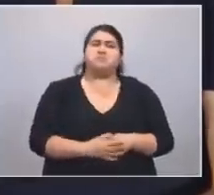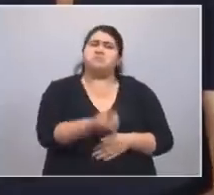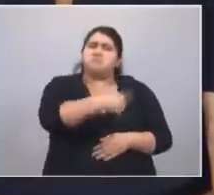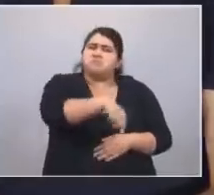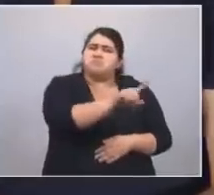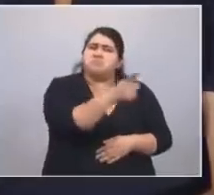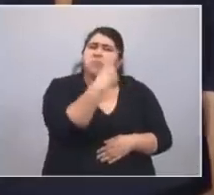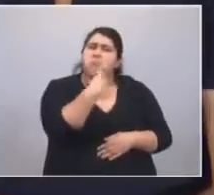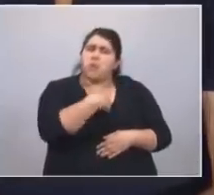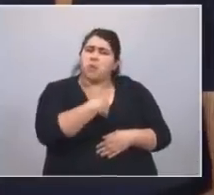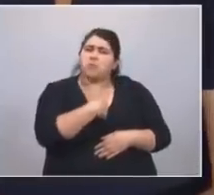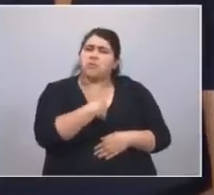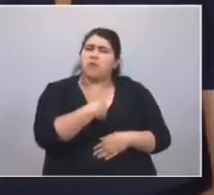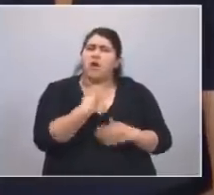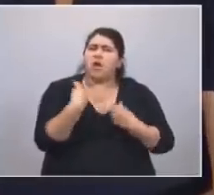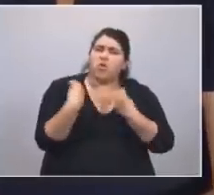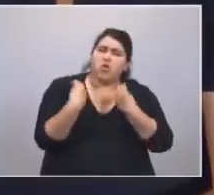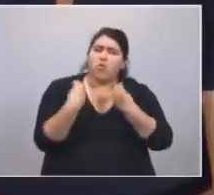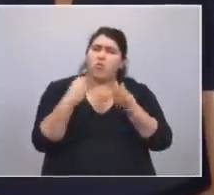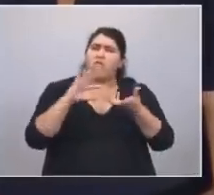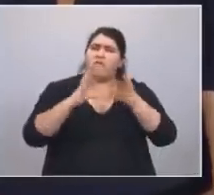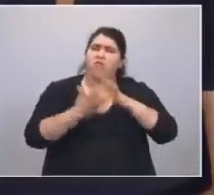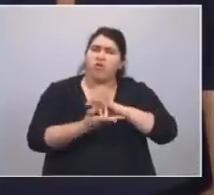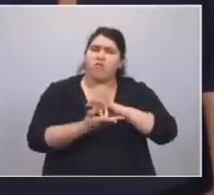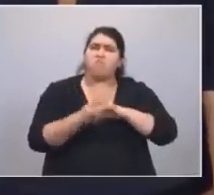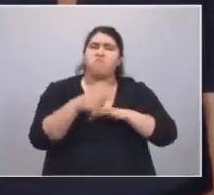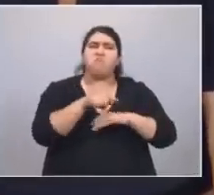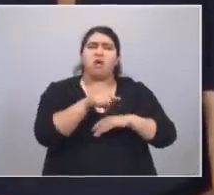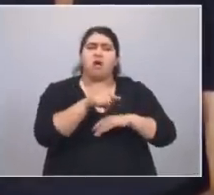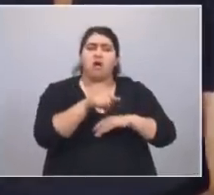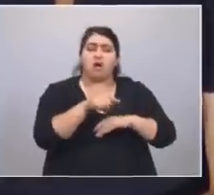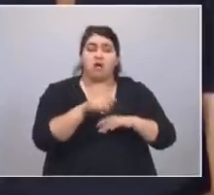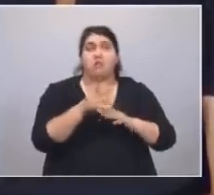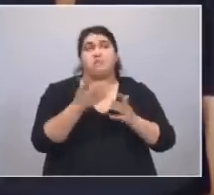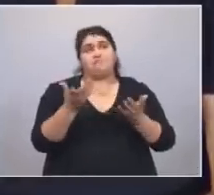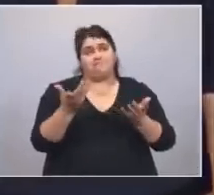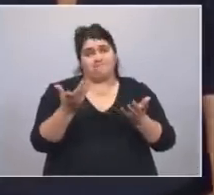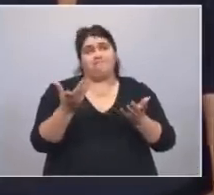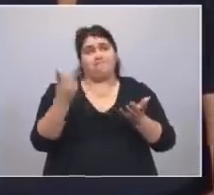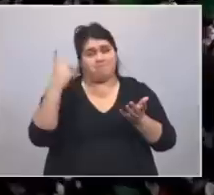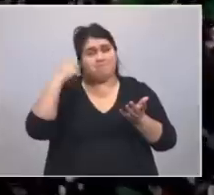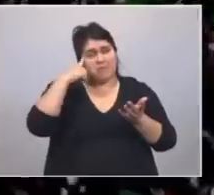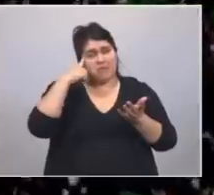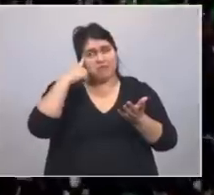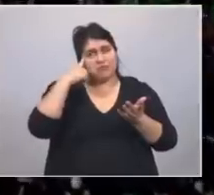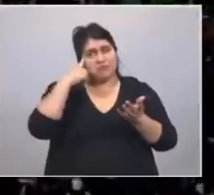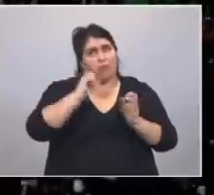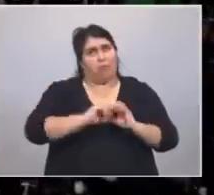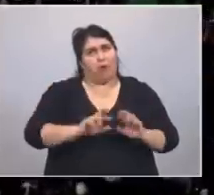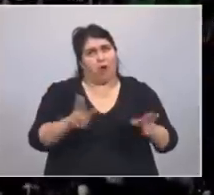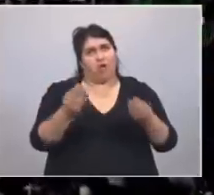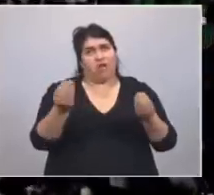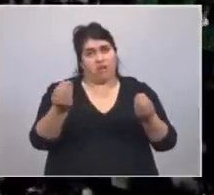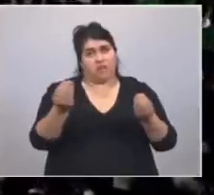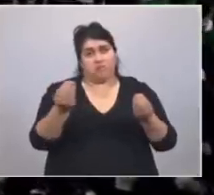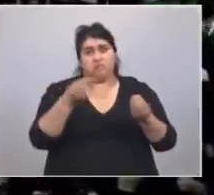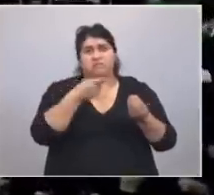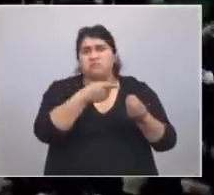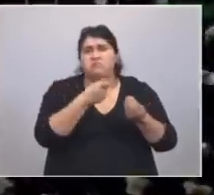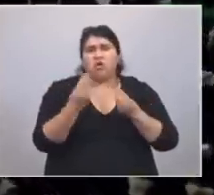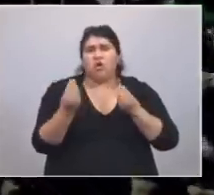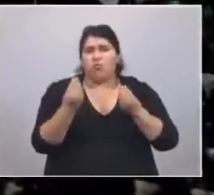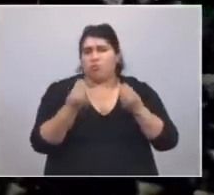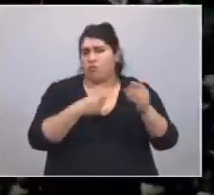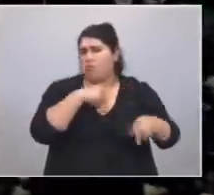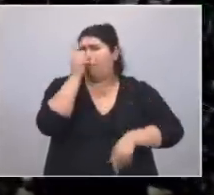la lejanía o la distancia, o mucho peor, la imposibilidad para